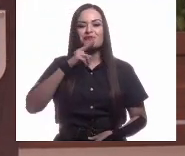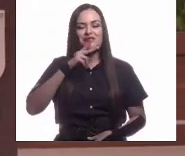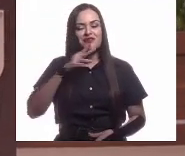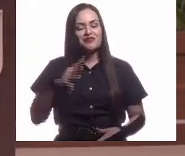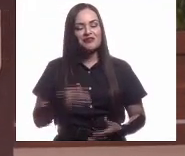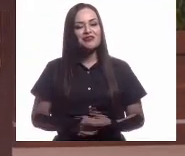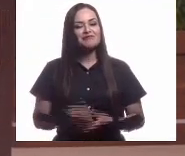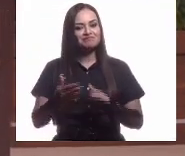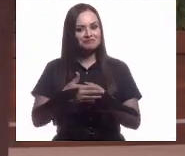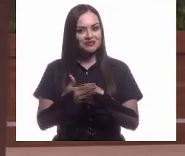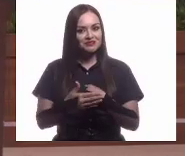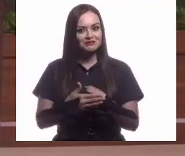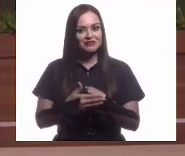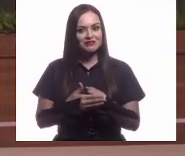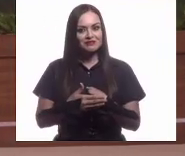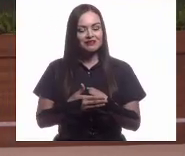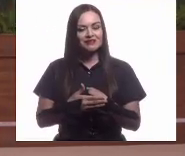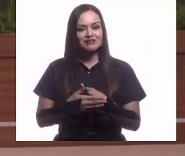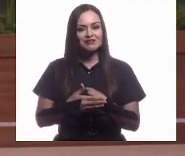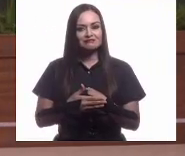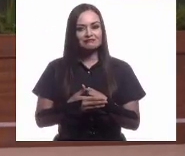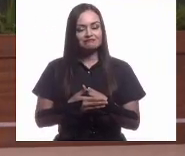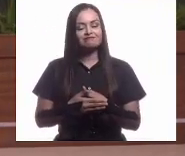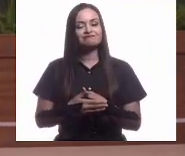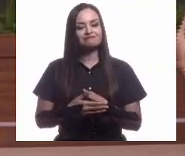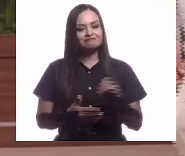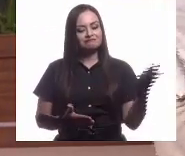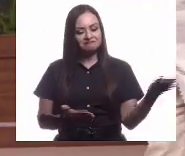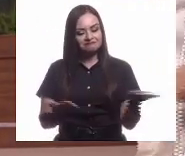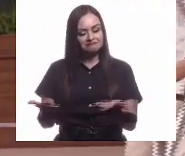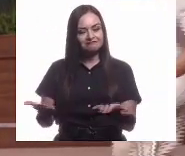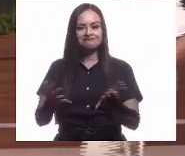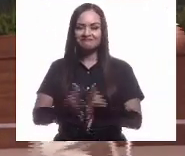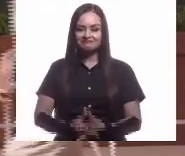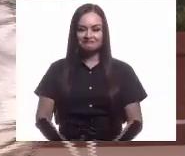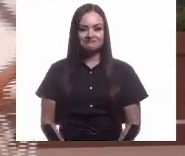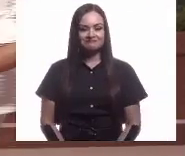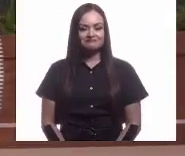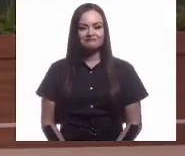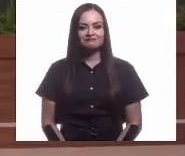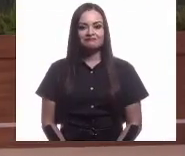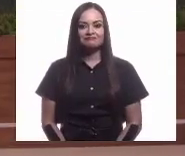favor, los invito a que tomen asiento y a que me sigan acompañando en este evento.